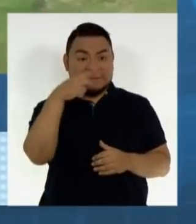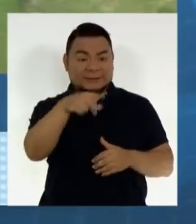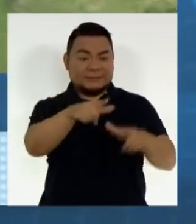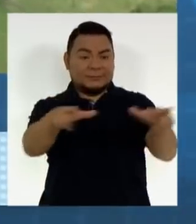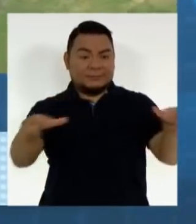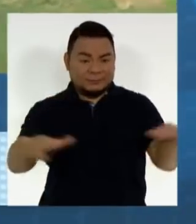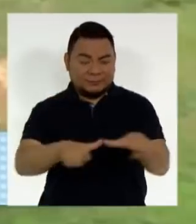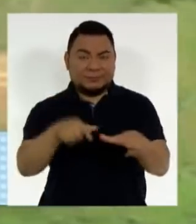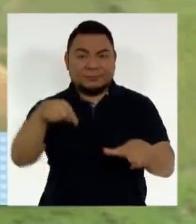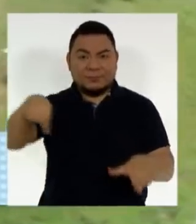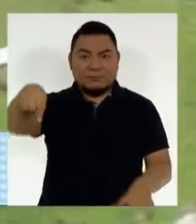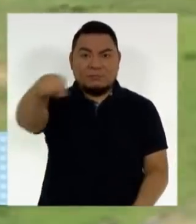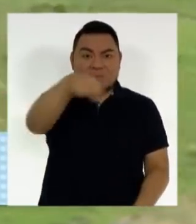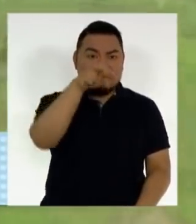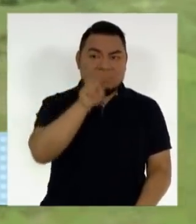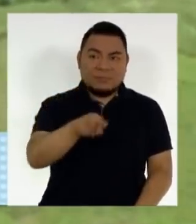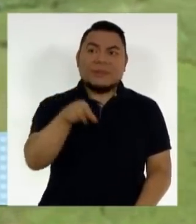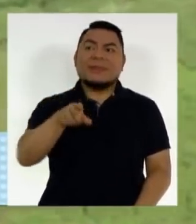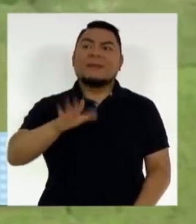es una zona